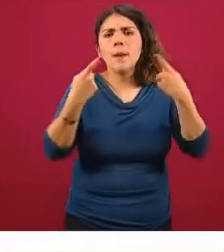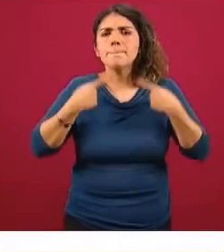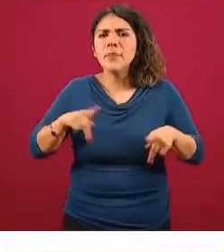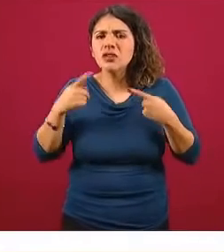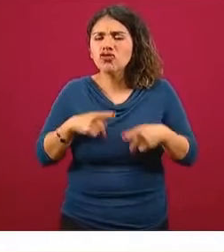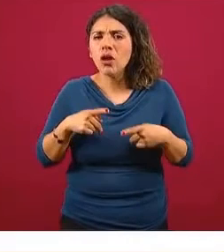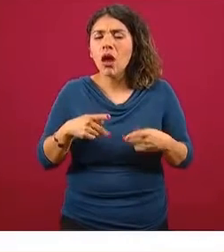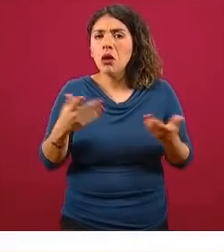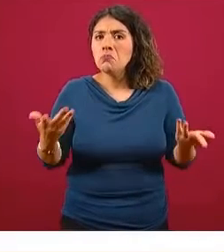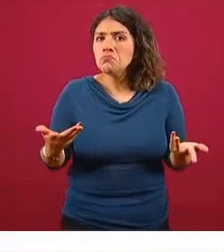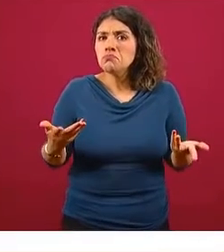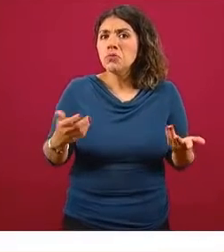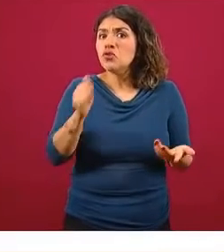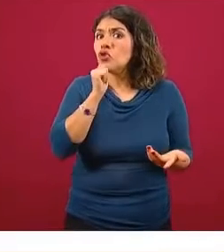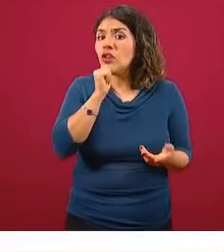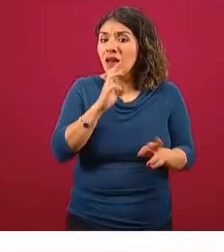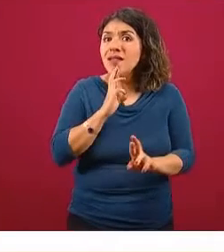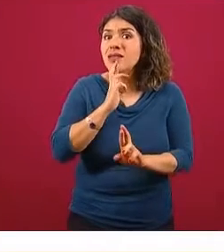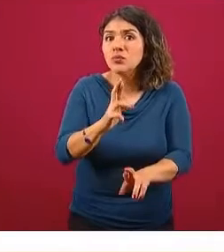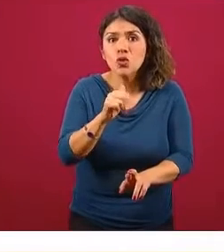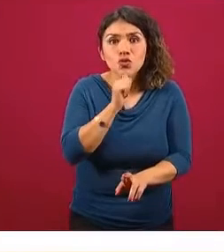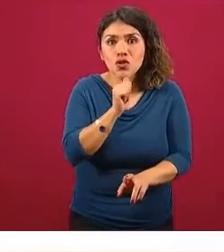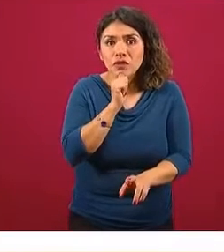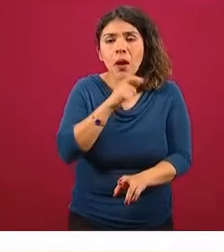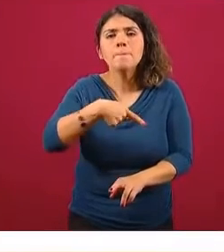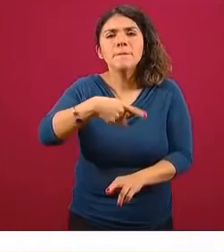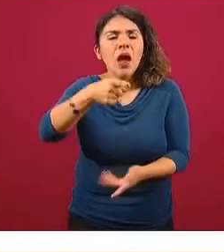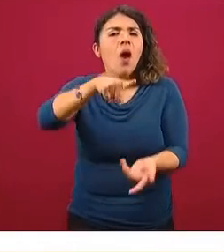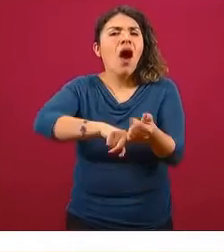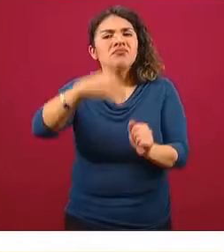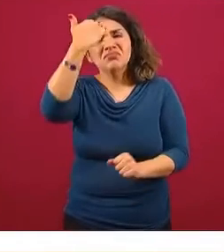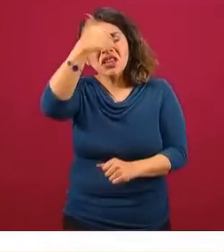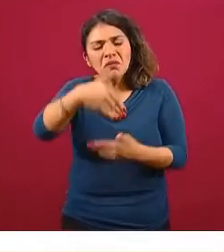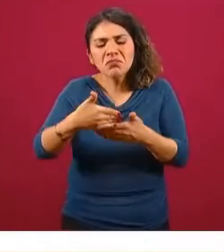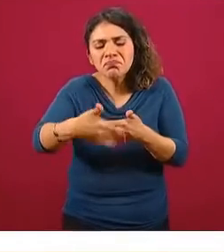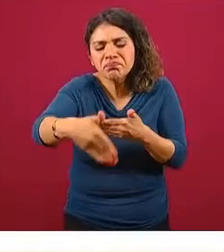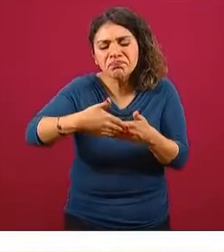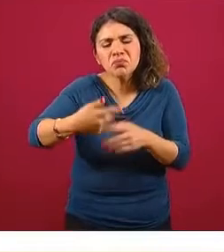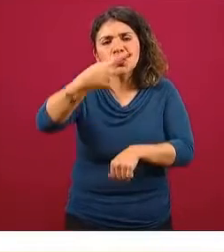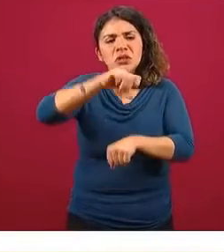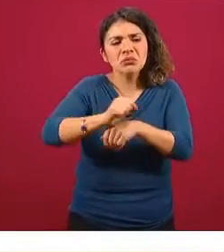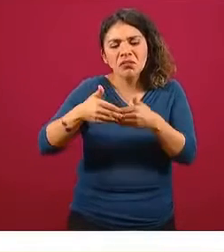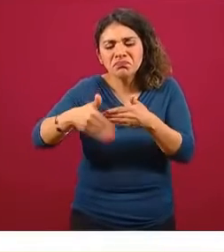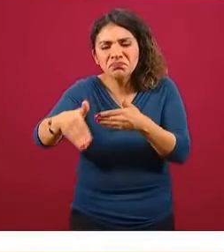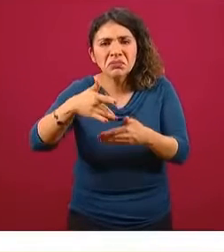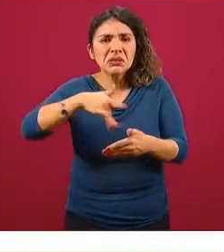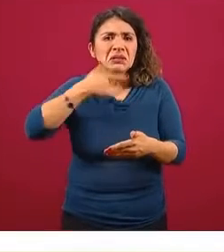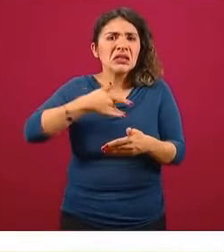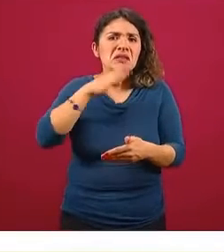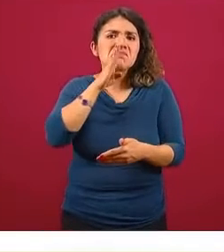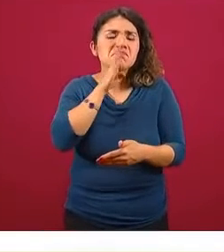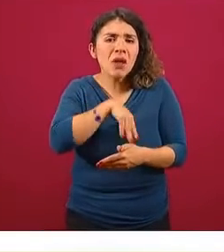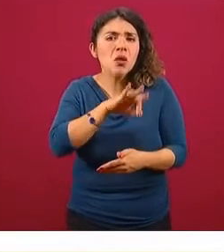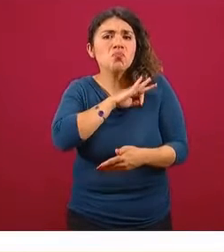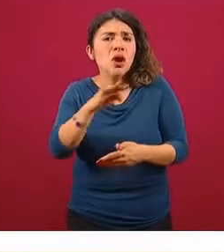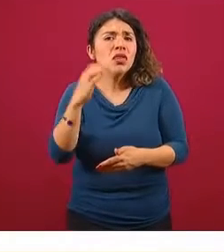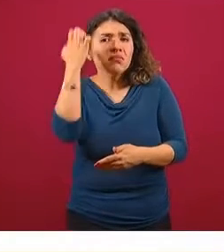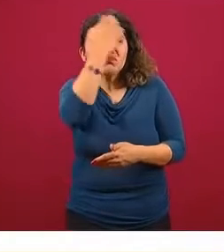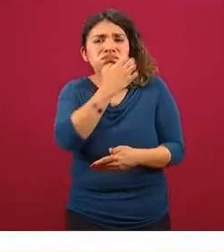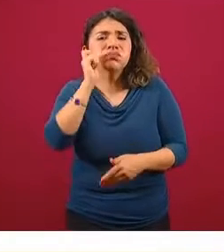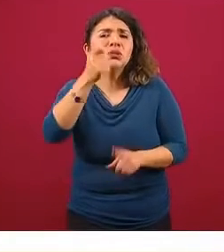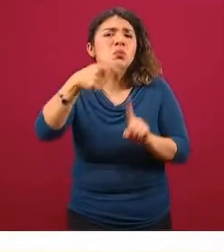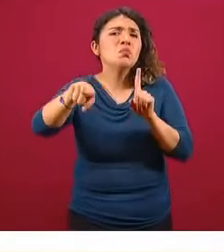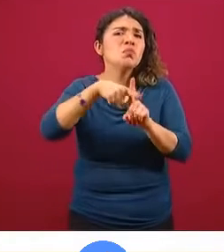que aún no tenemos el resultado de la prueba, pero ya sabemos que en la semana donde presentaron los síntomas, la probabilidad de ser